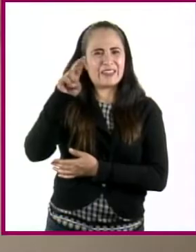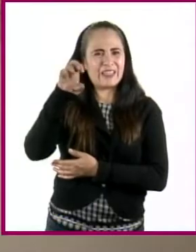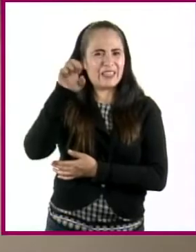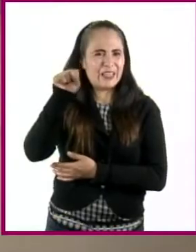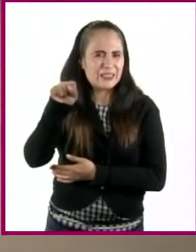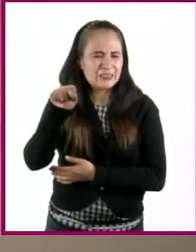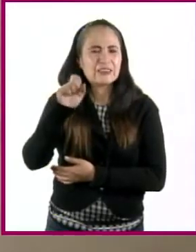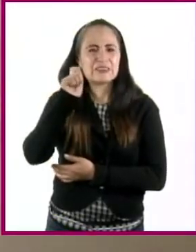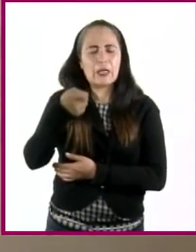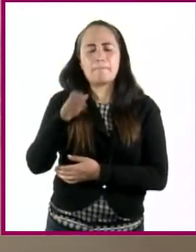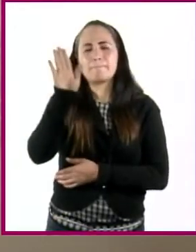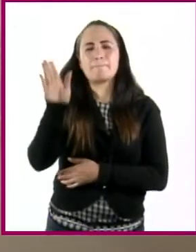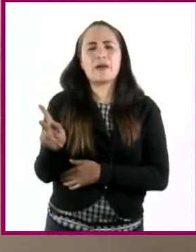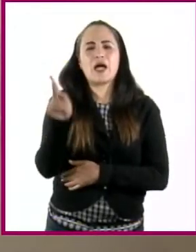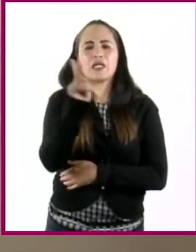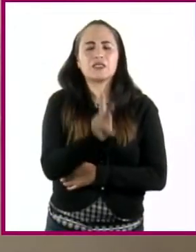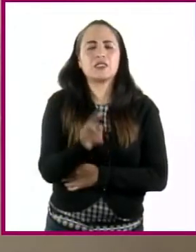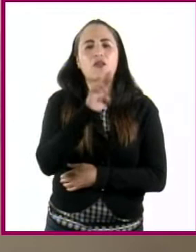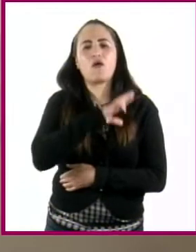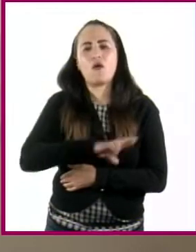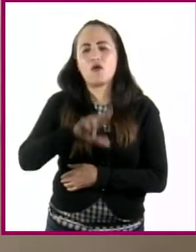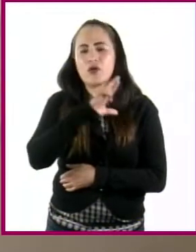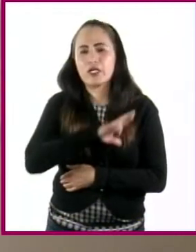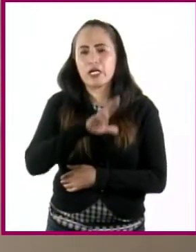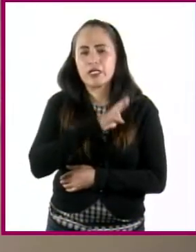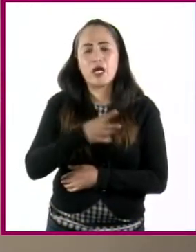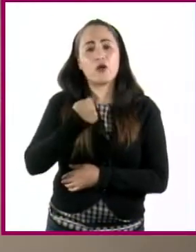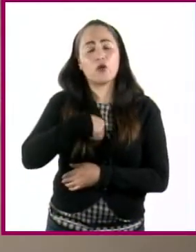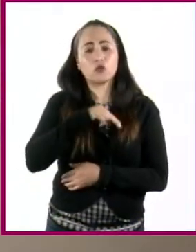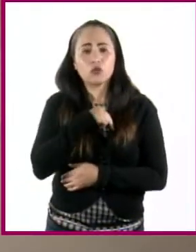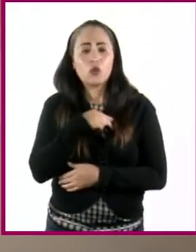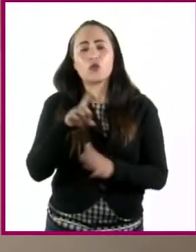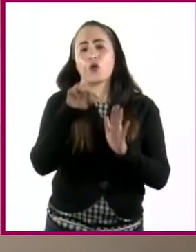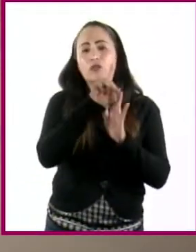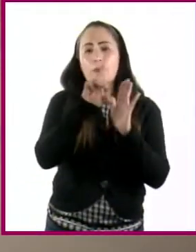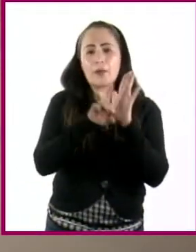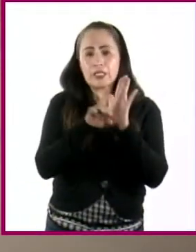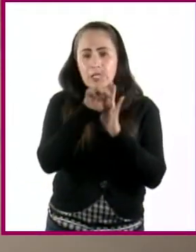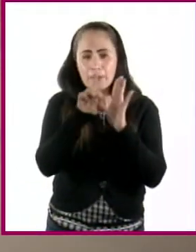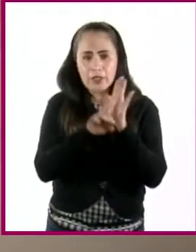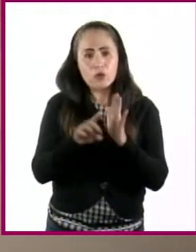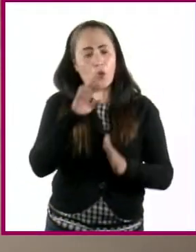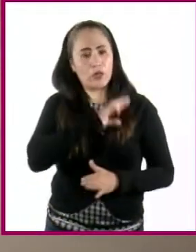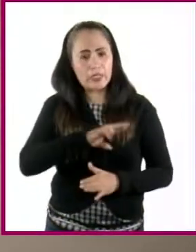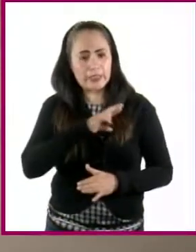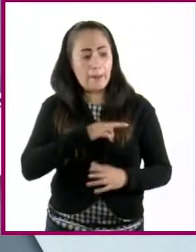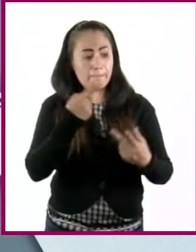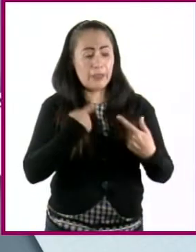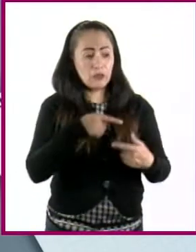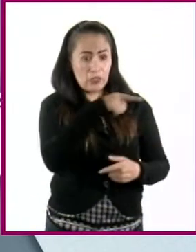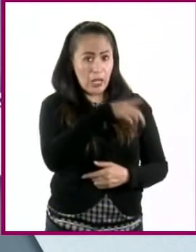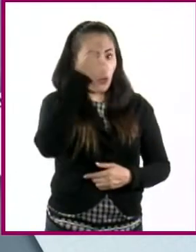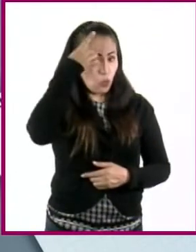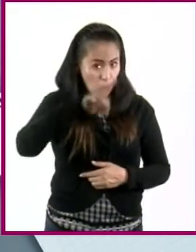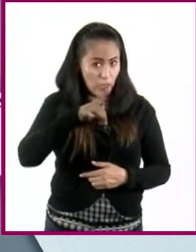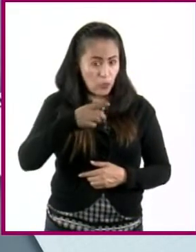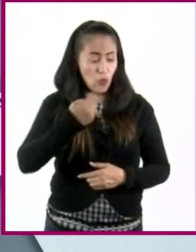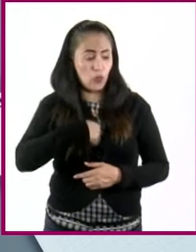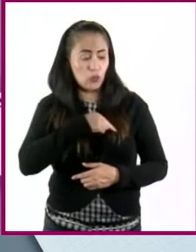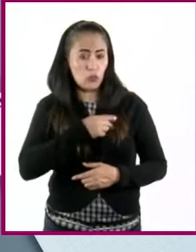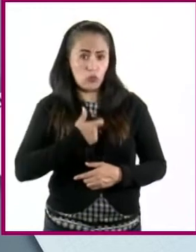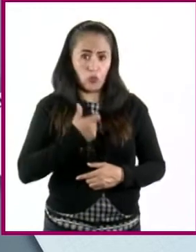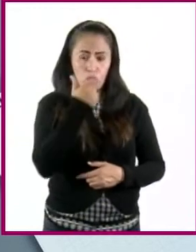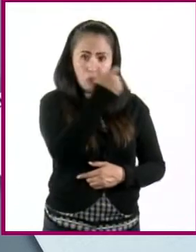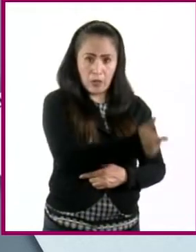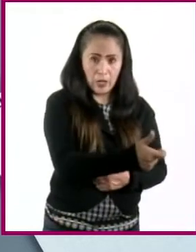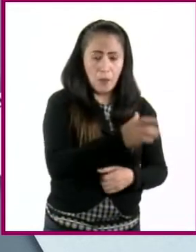como una renta. Por ejemplo, nosotros cuando rentamos un departamento, damos dinero a la persona que nos está rentando para hacer uso de ese